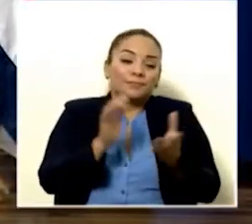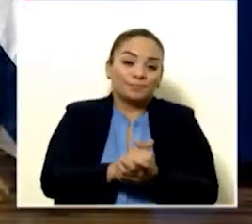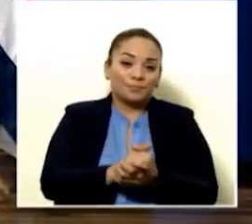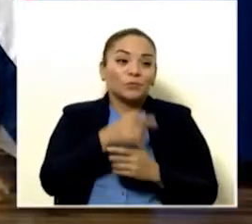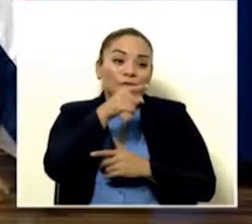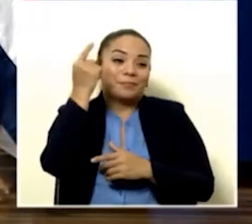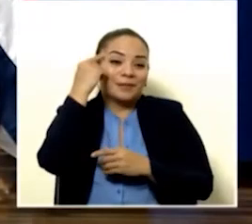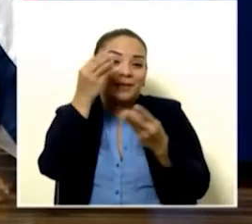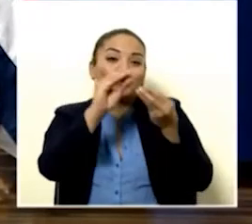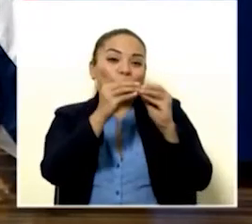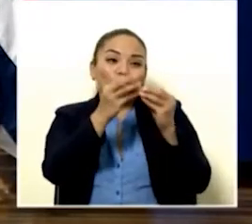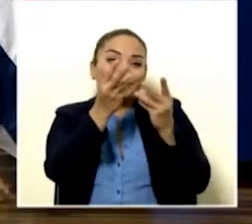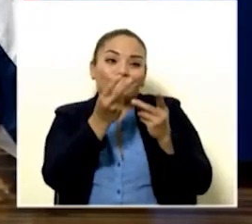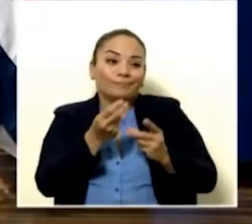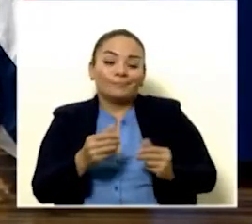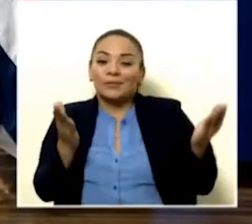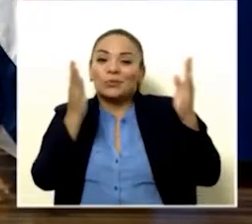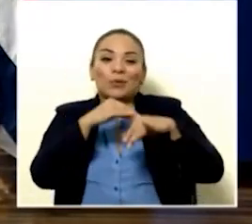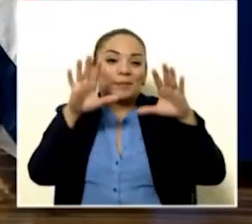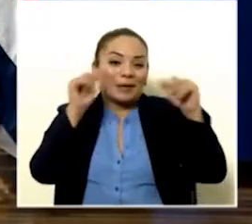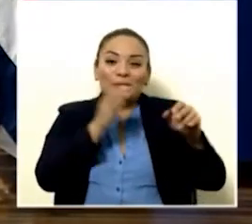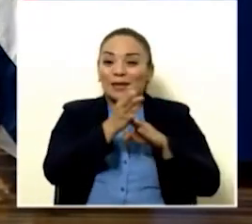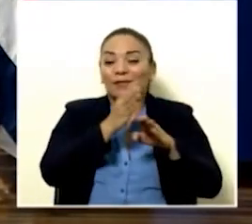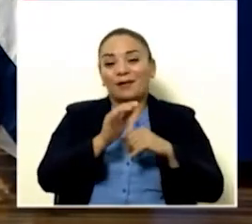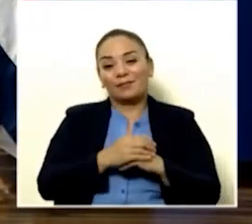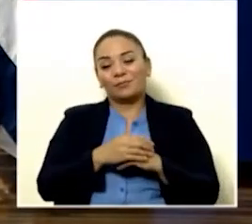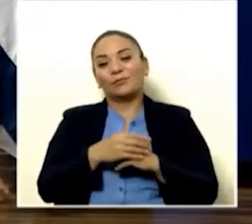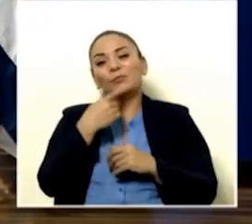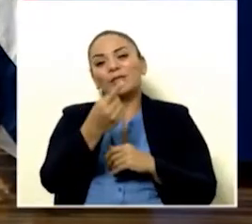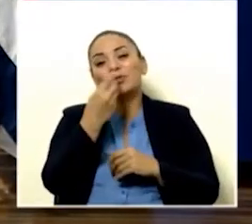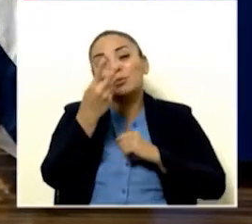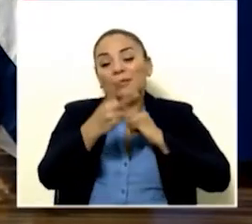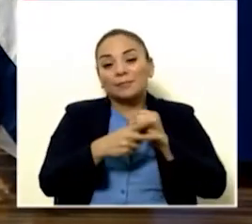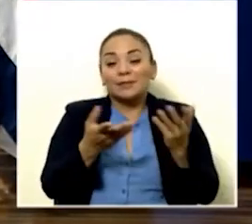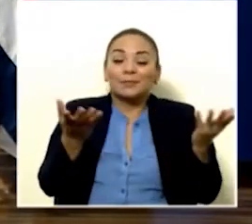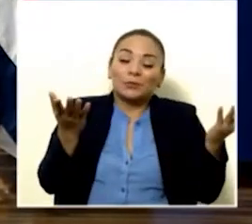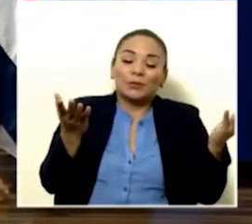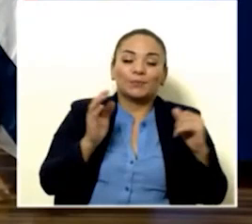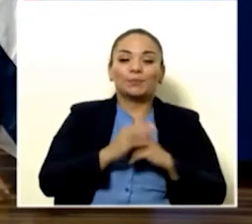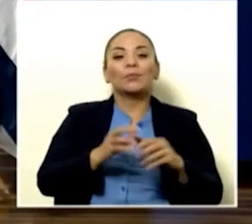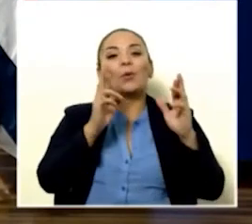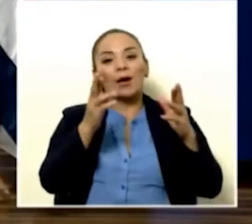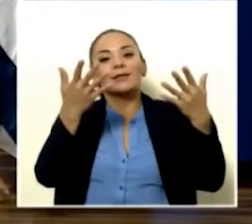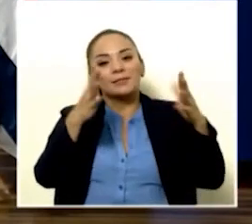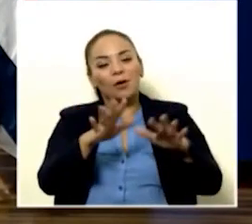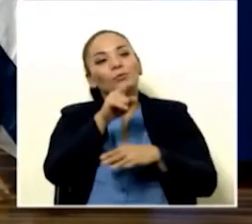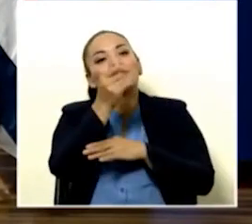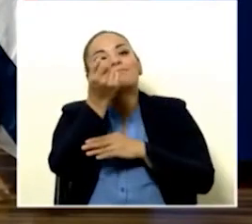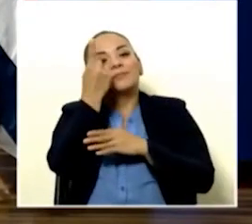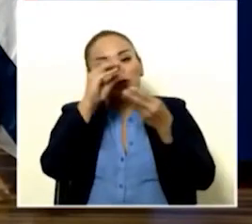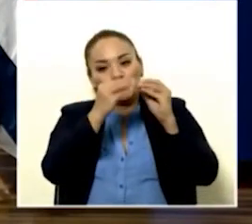saque números, no alcanzan los embajadores de carrera. Y se lo hemos dicho tantas veces, pero bueno, ojalá ahora sí ya le